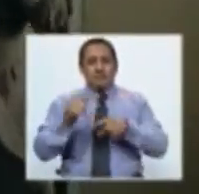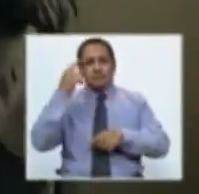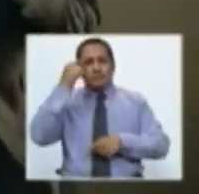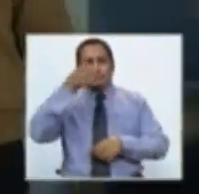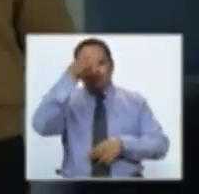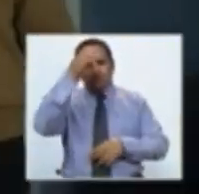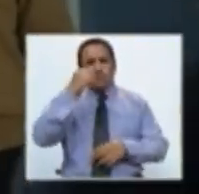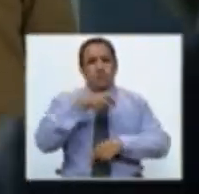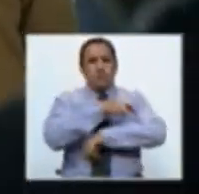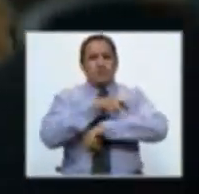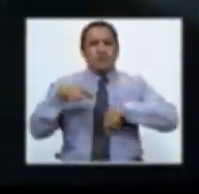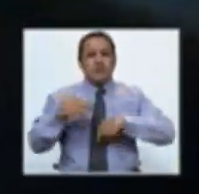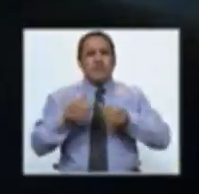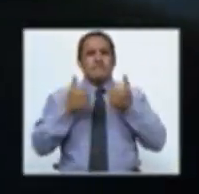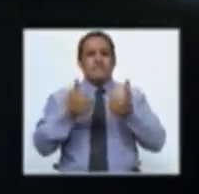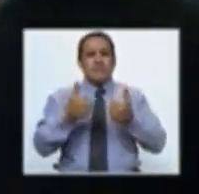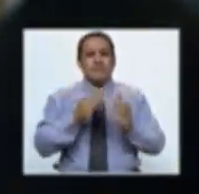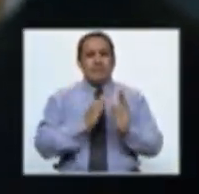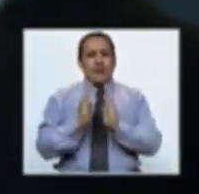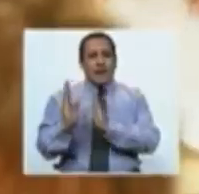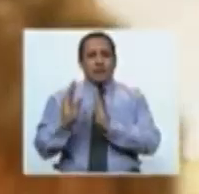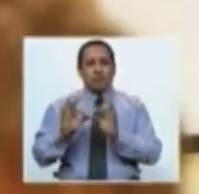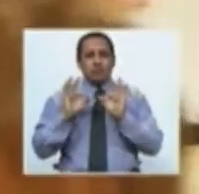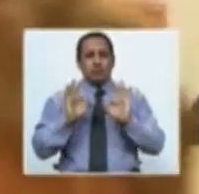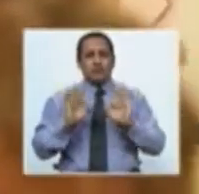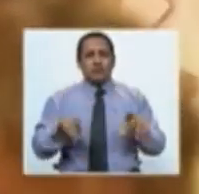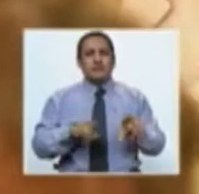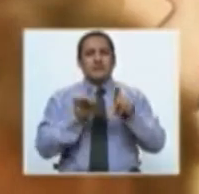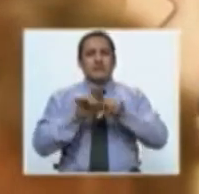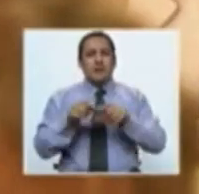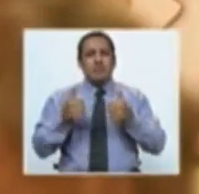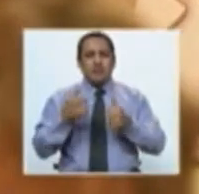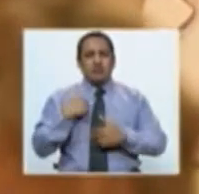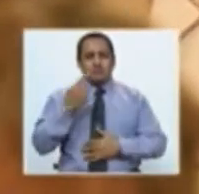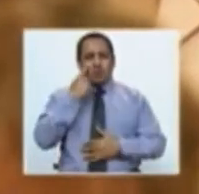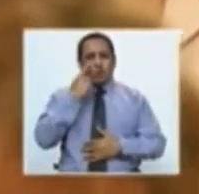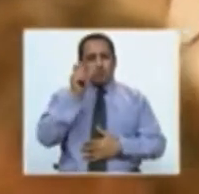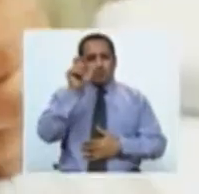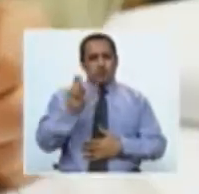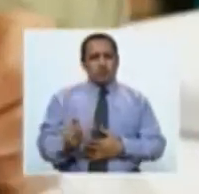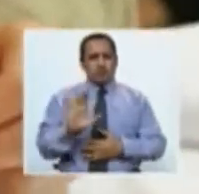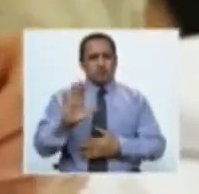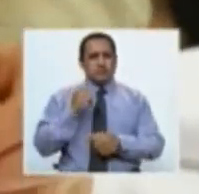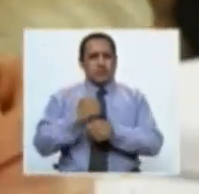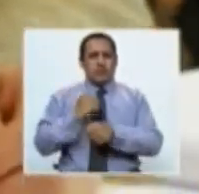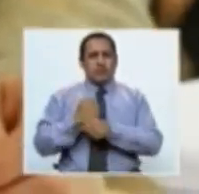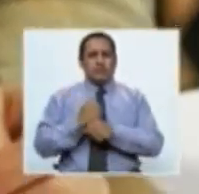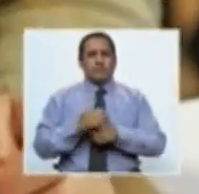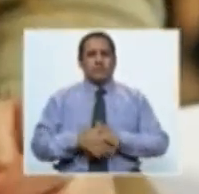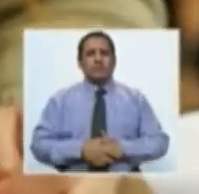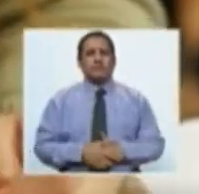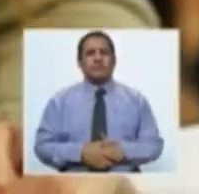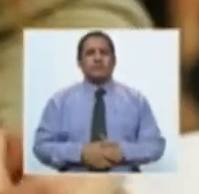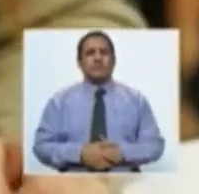honorables, profesionales, bien preparados, actualizados y bien considerados laboralmente.